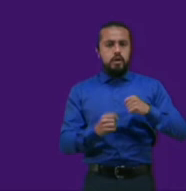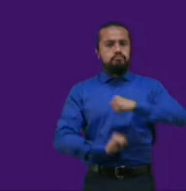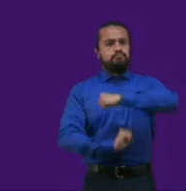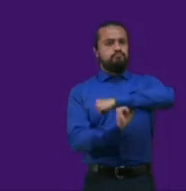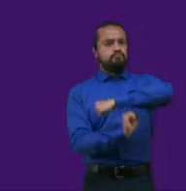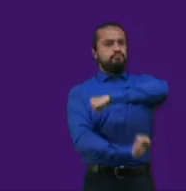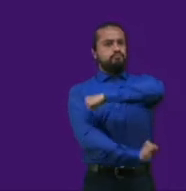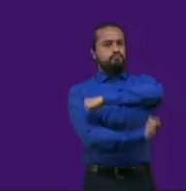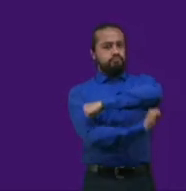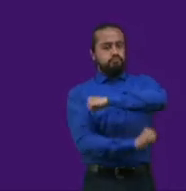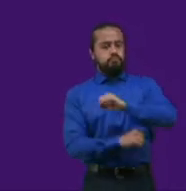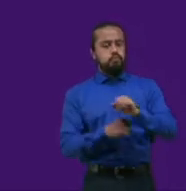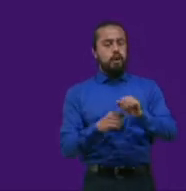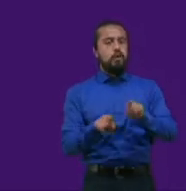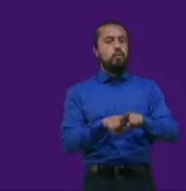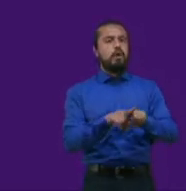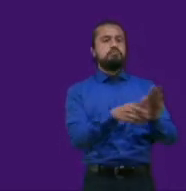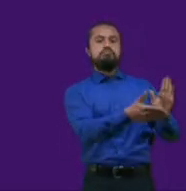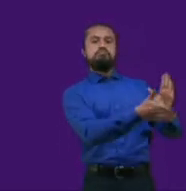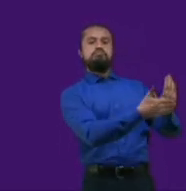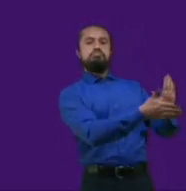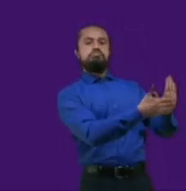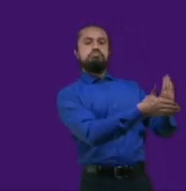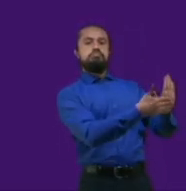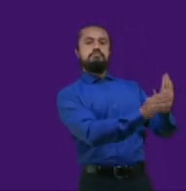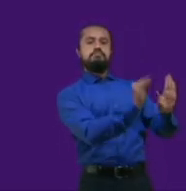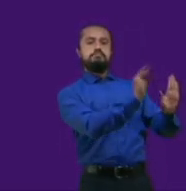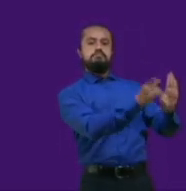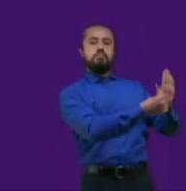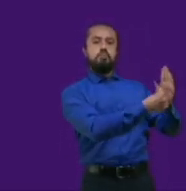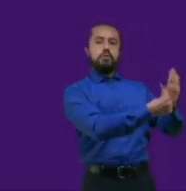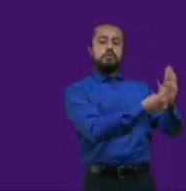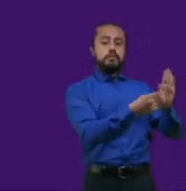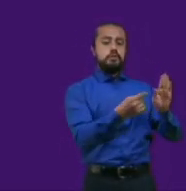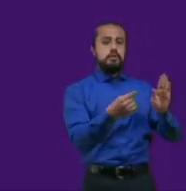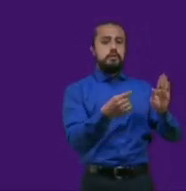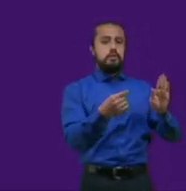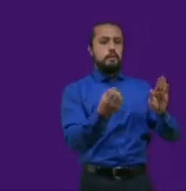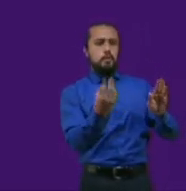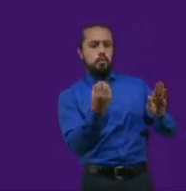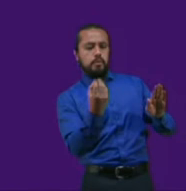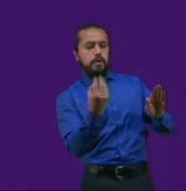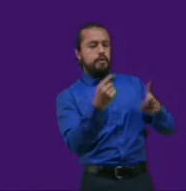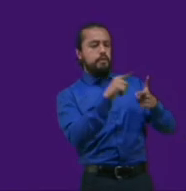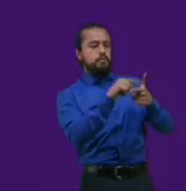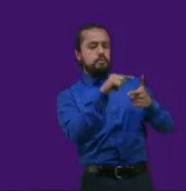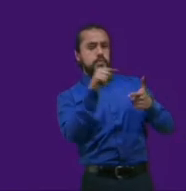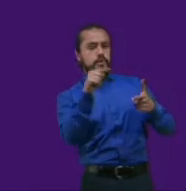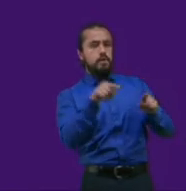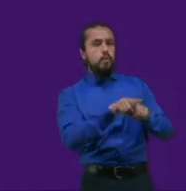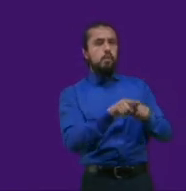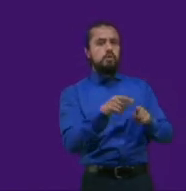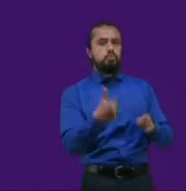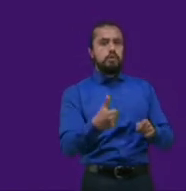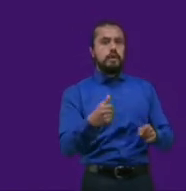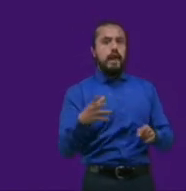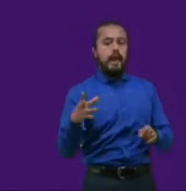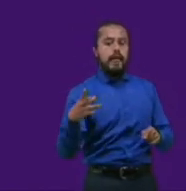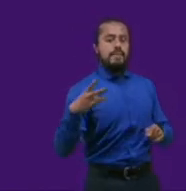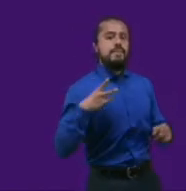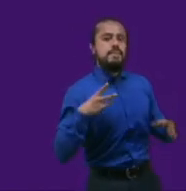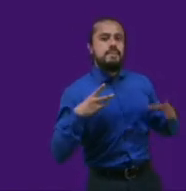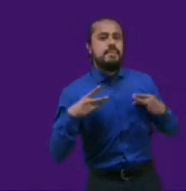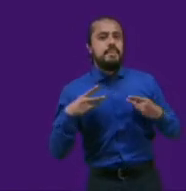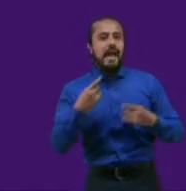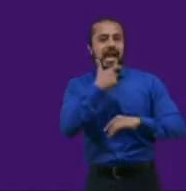Y estas cosechas o esta muestra de que mi producto es un producto sticky, con buena recompra y con